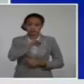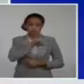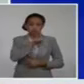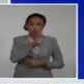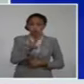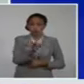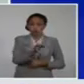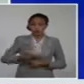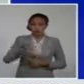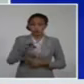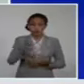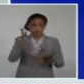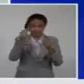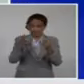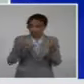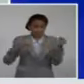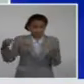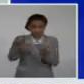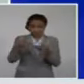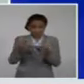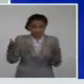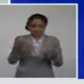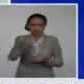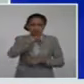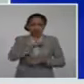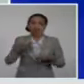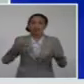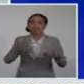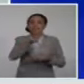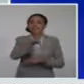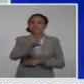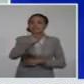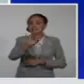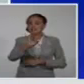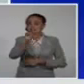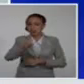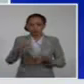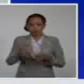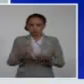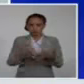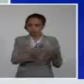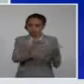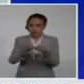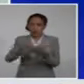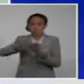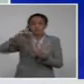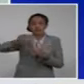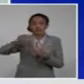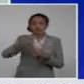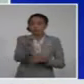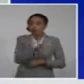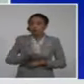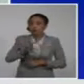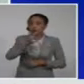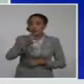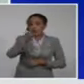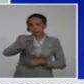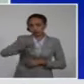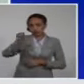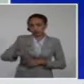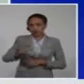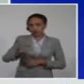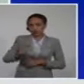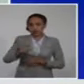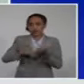El número mayor de ayer, Cárdenas con 37 casos autóctonos, Matanzas municipio con 20,